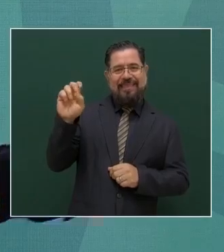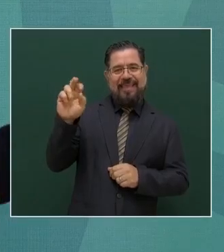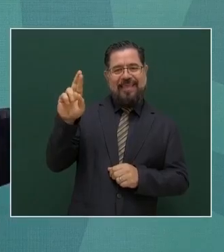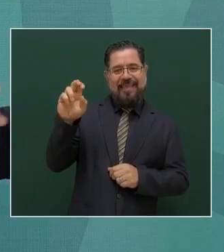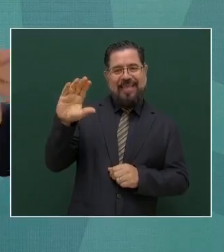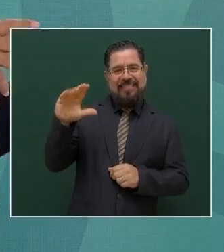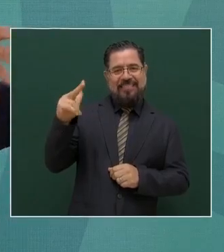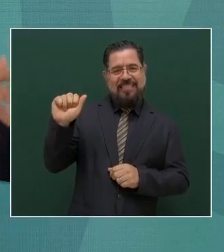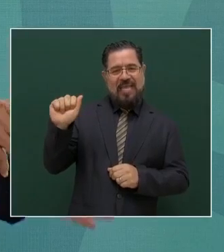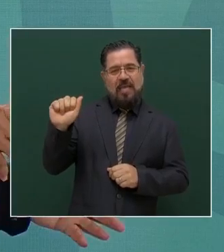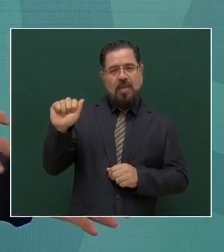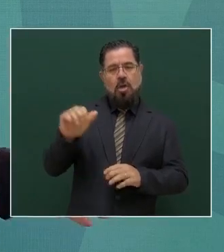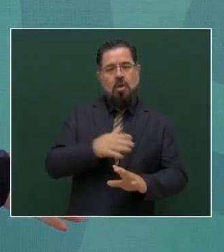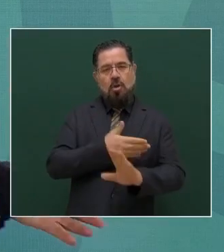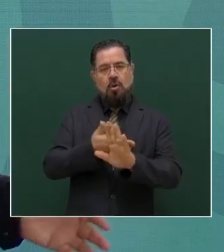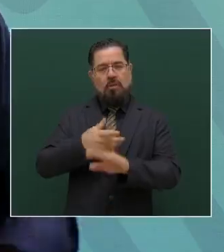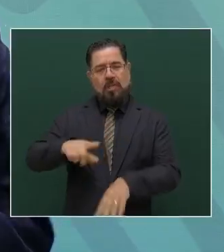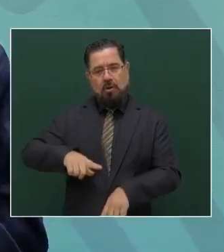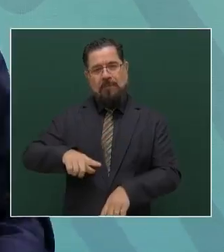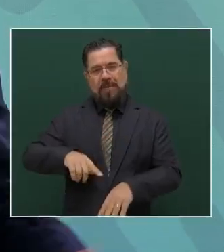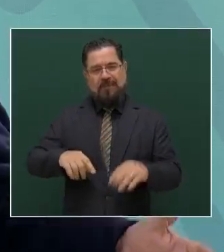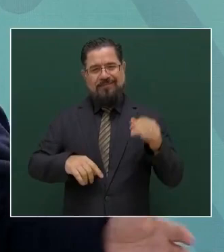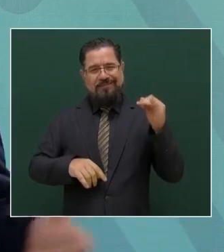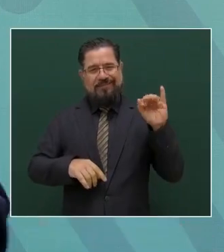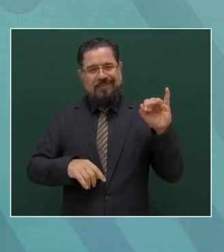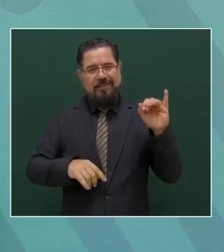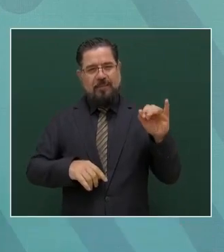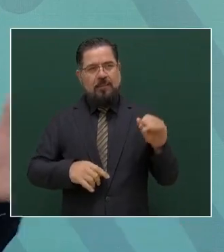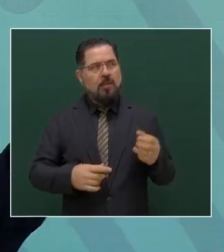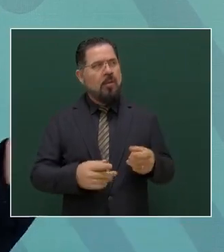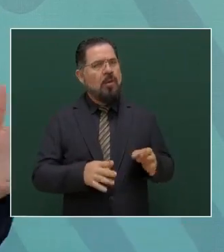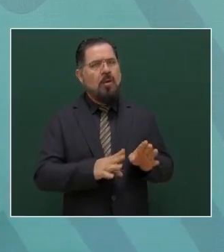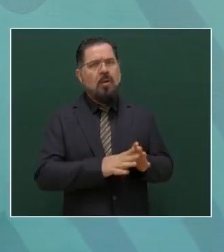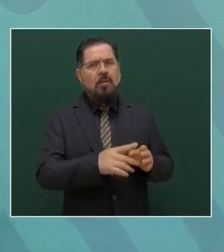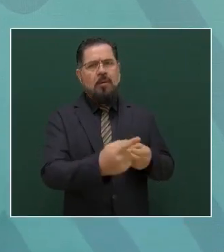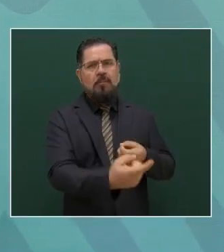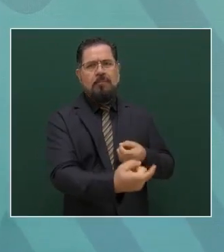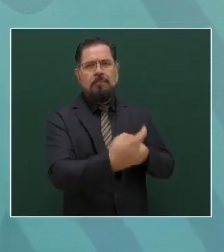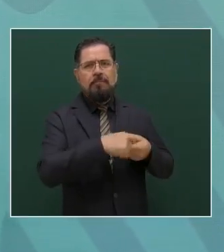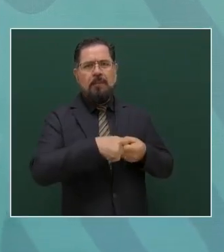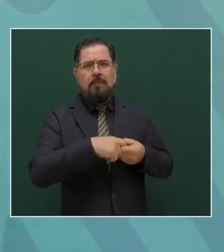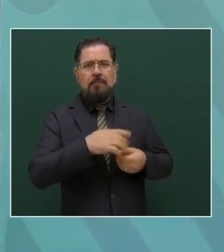¿Cómo llegaron al gobierno de nosotros? ¿Quién sabe?